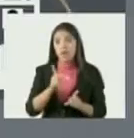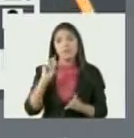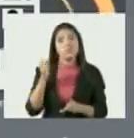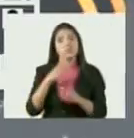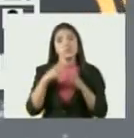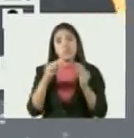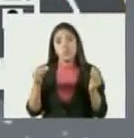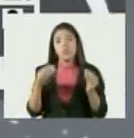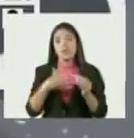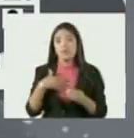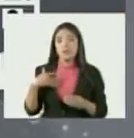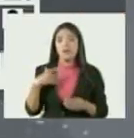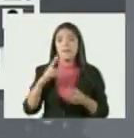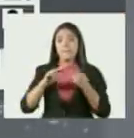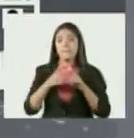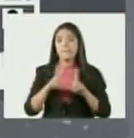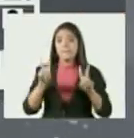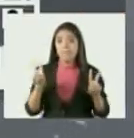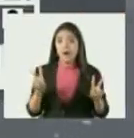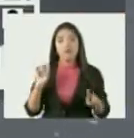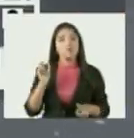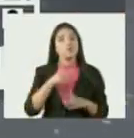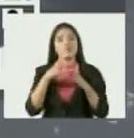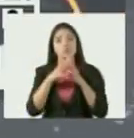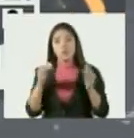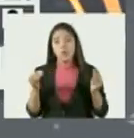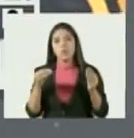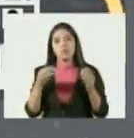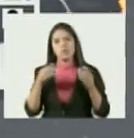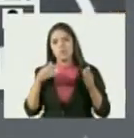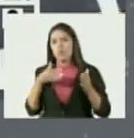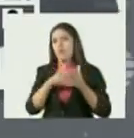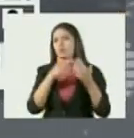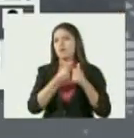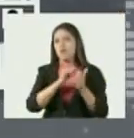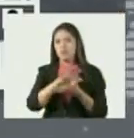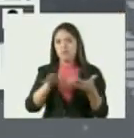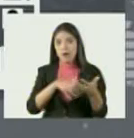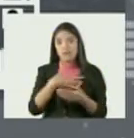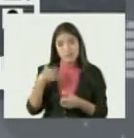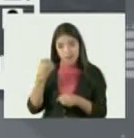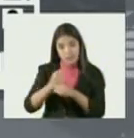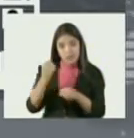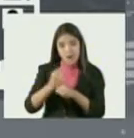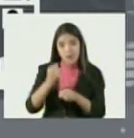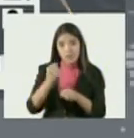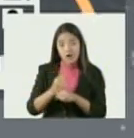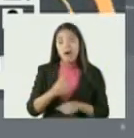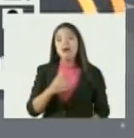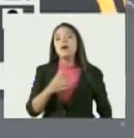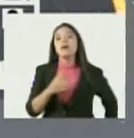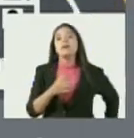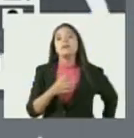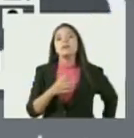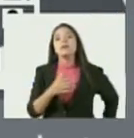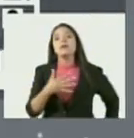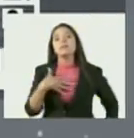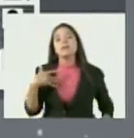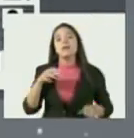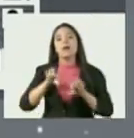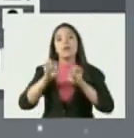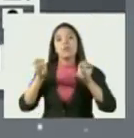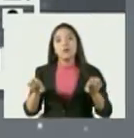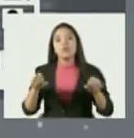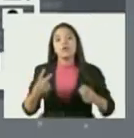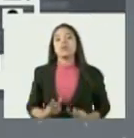los que quieran paz, todos los que estén contra la violencia, todos los que quieran trabajo, todos los que quieran educación y